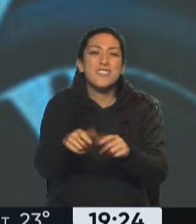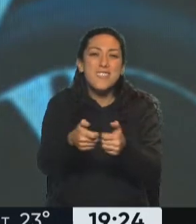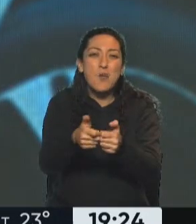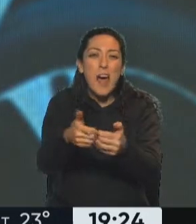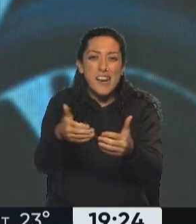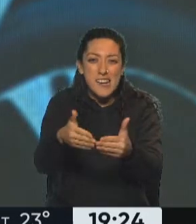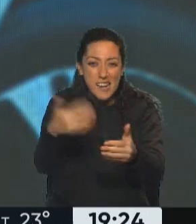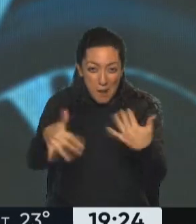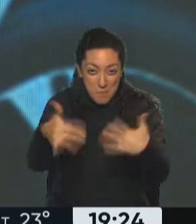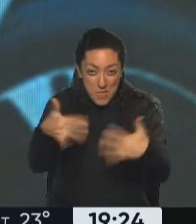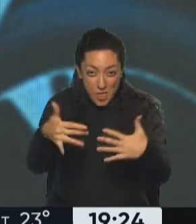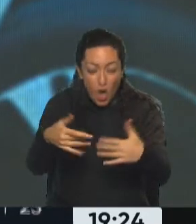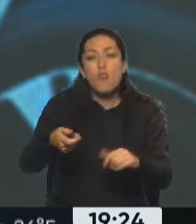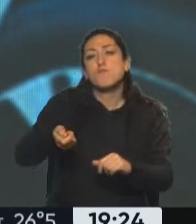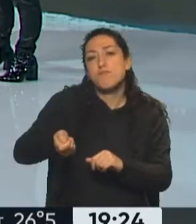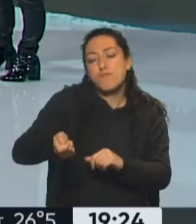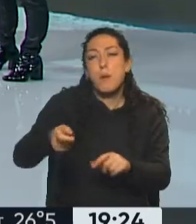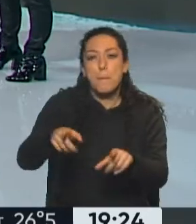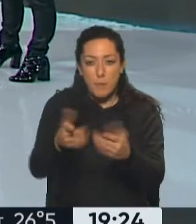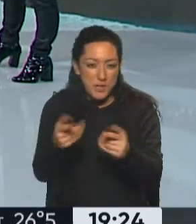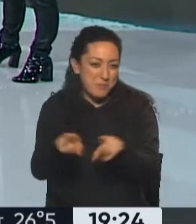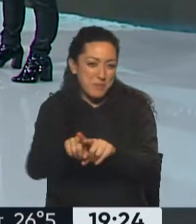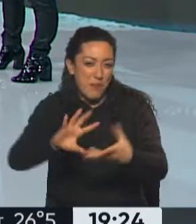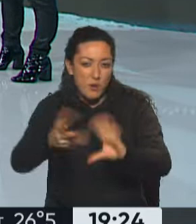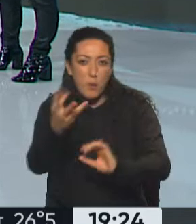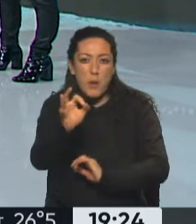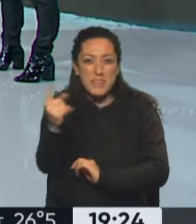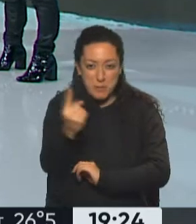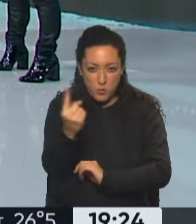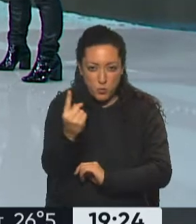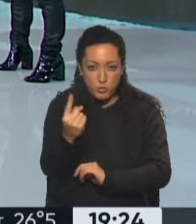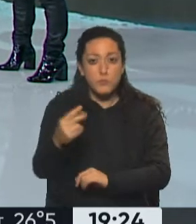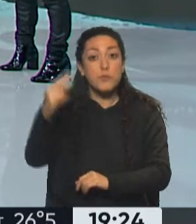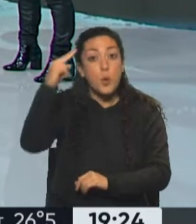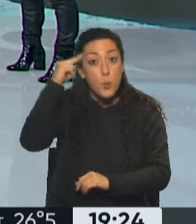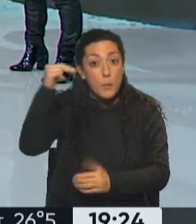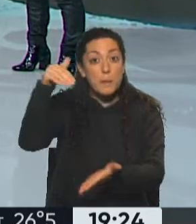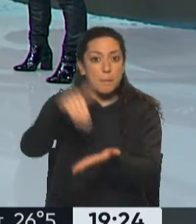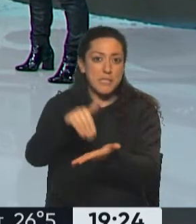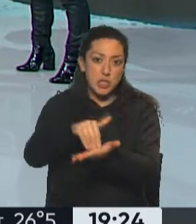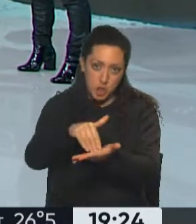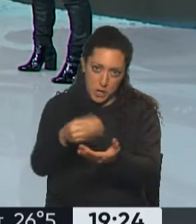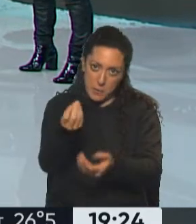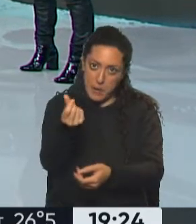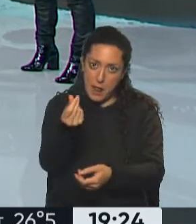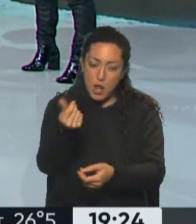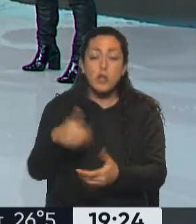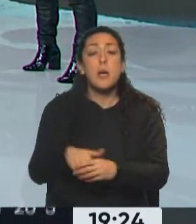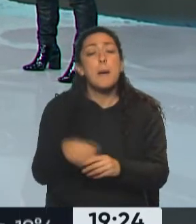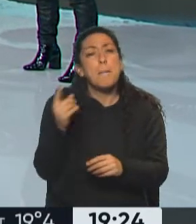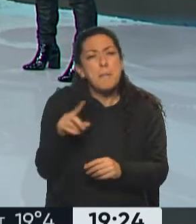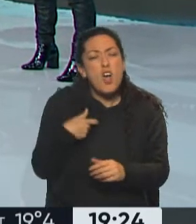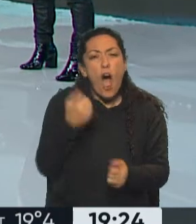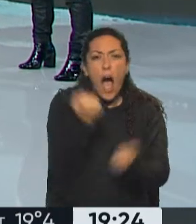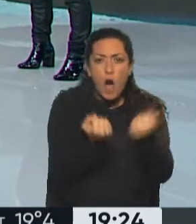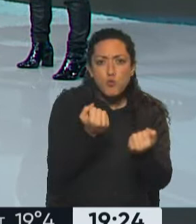que están en todo el país. ¿Y el precio? Precio. Aquí el quid de la cuestión, 9 ¿no? millones. Pero yo a me ver. Fijé cuánto sale un auto de alta gama que no sea